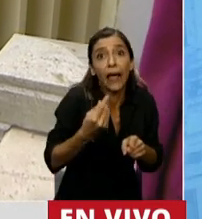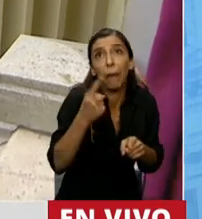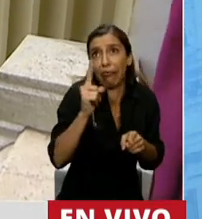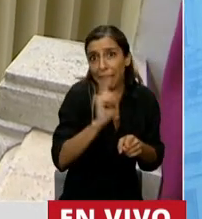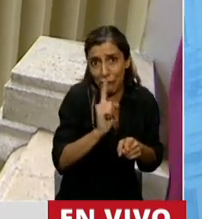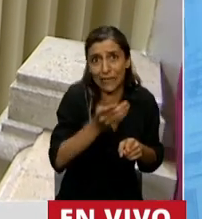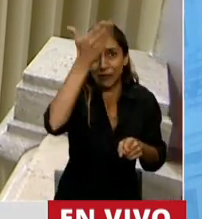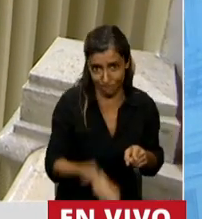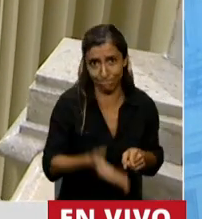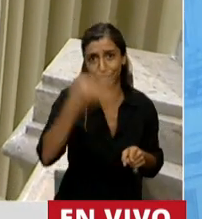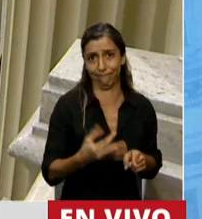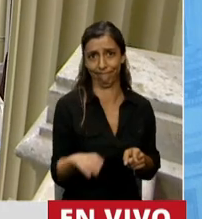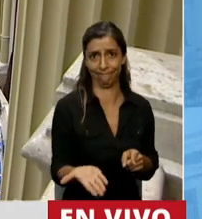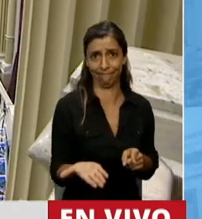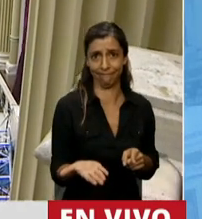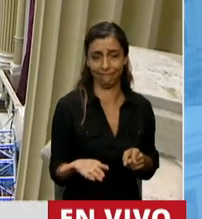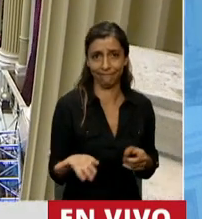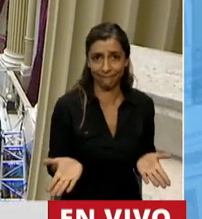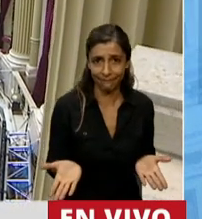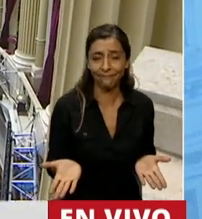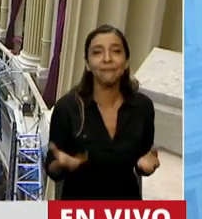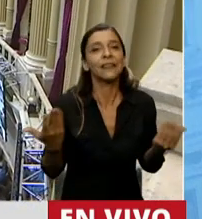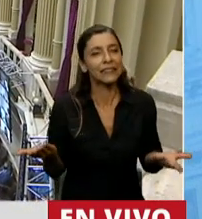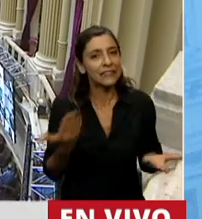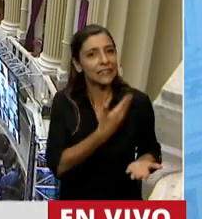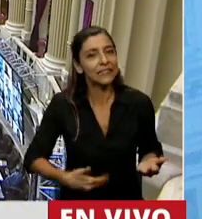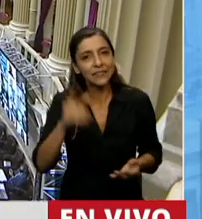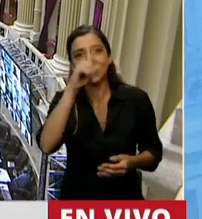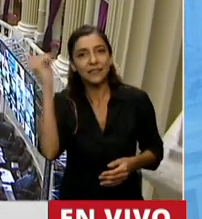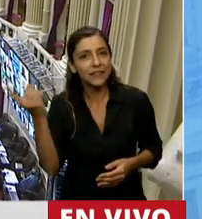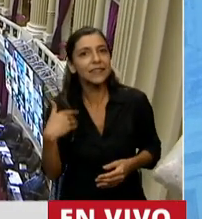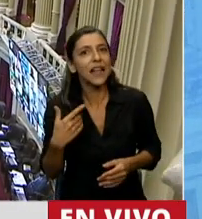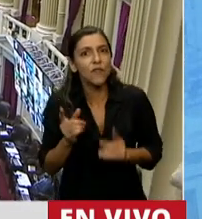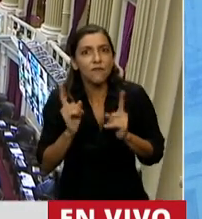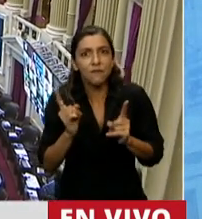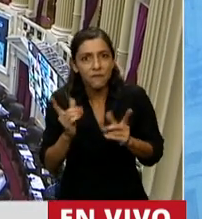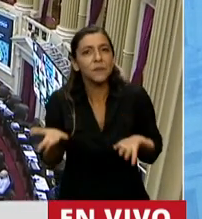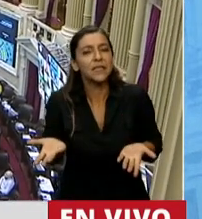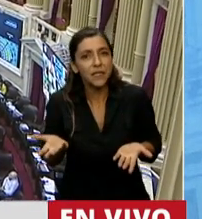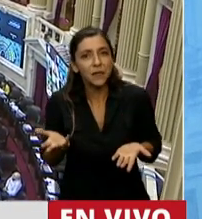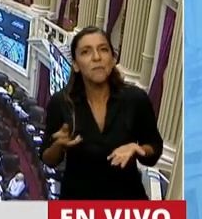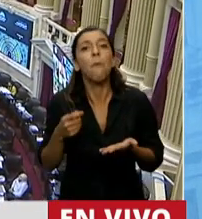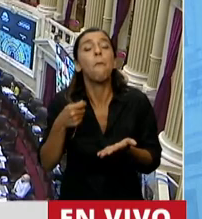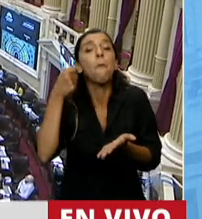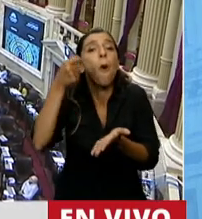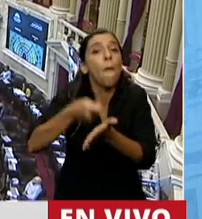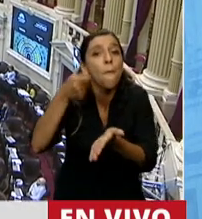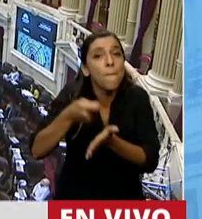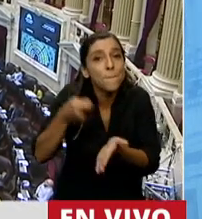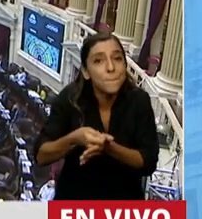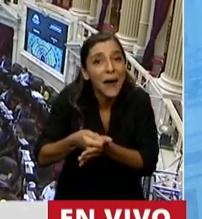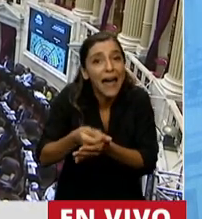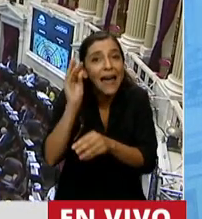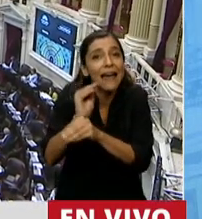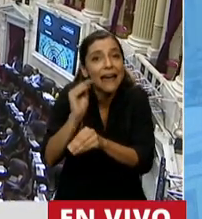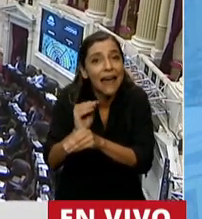en el Estado argentino, al cual el Estado argentino le paga una asignación prenatal,